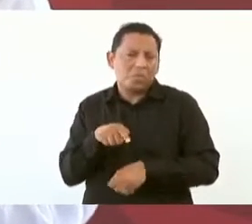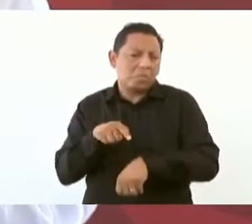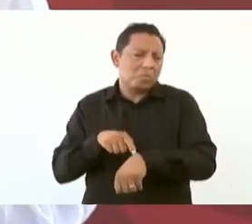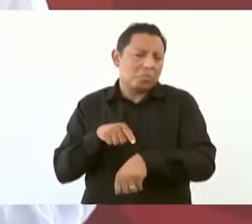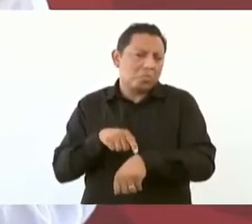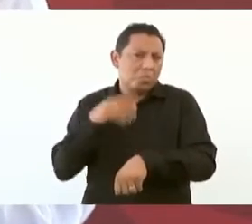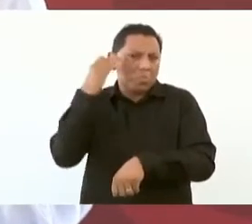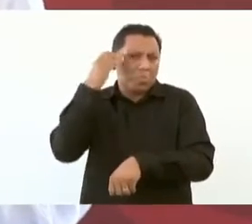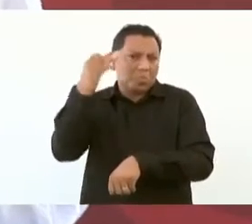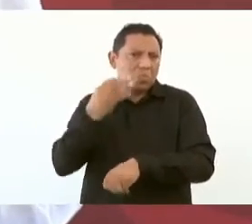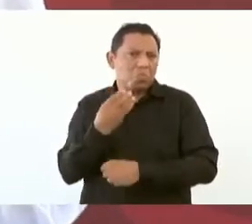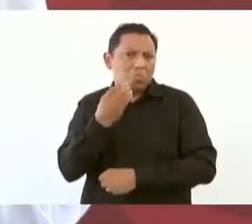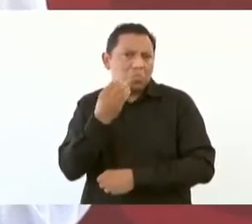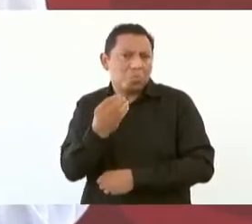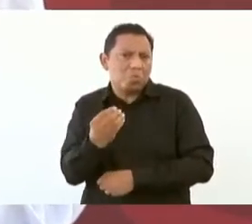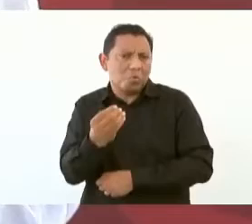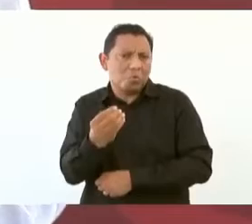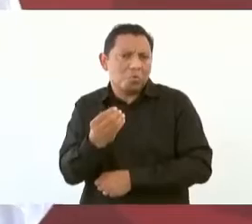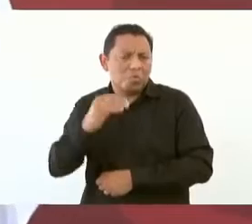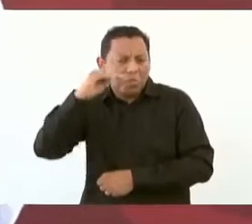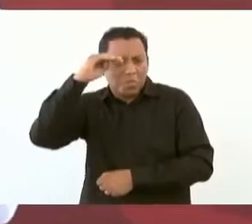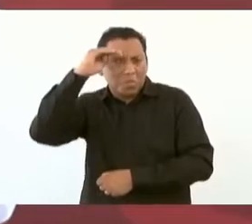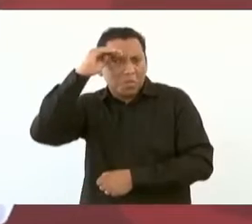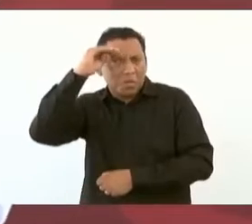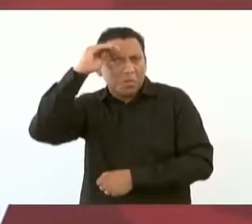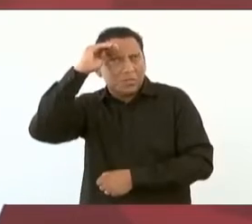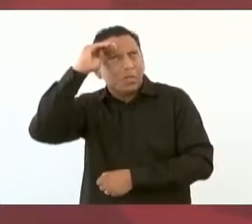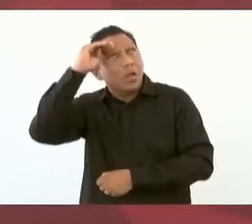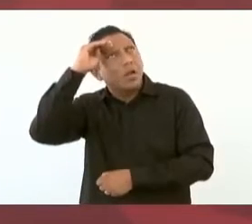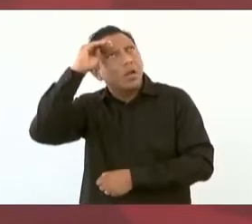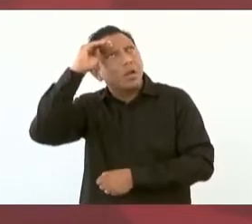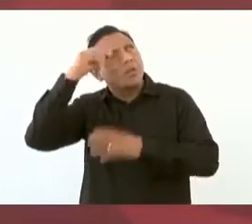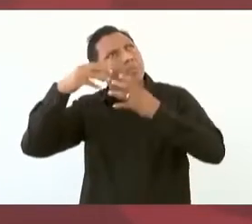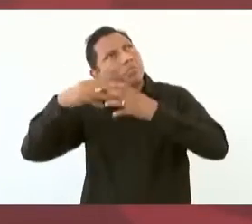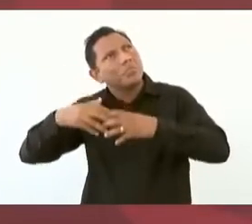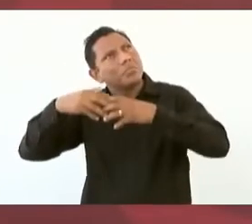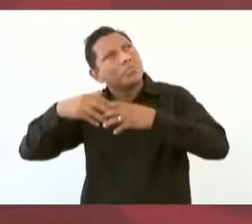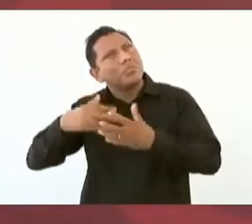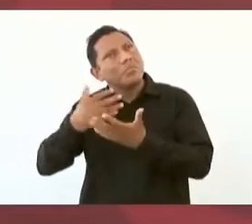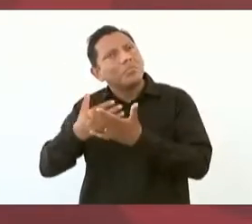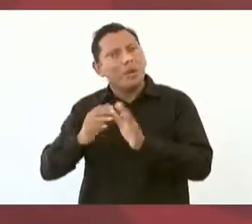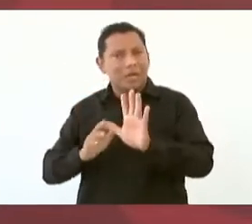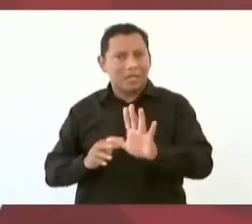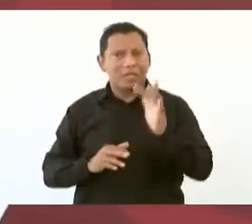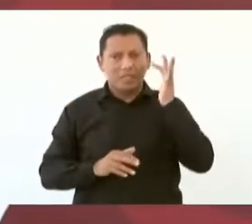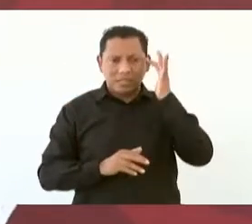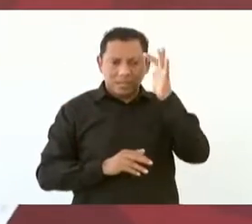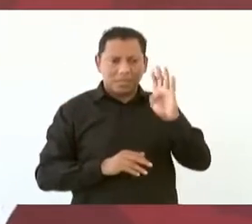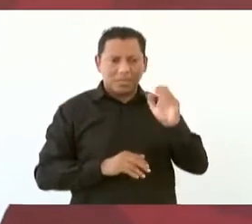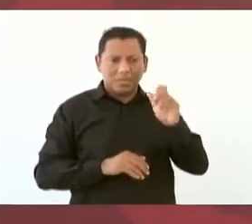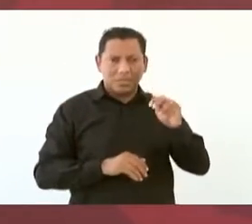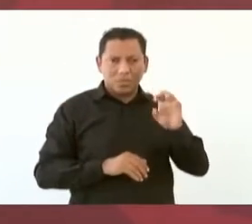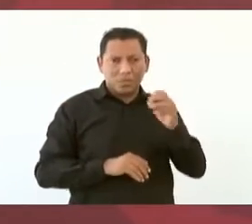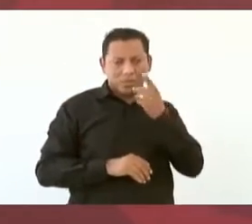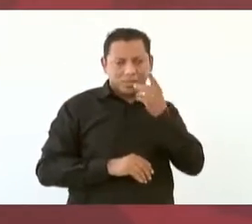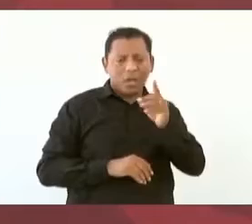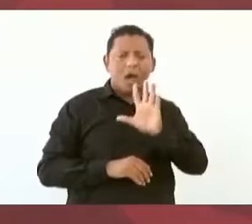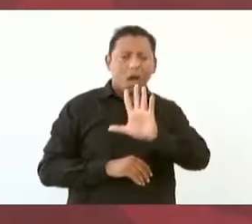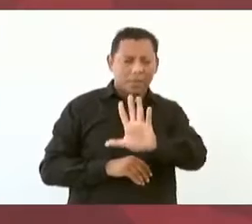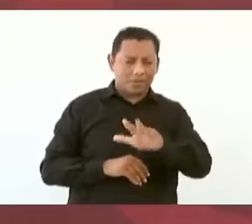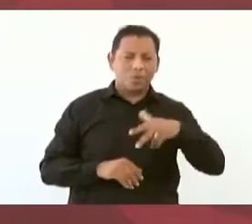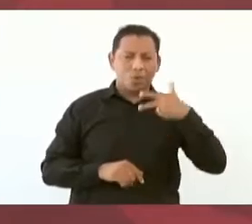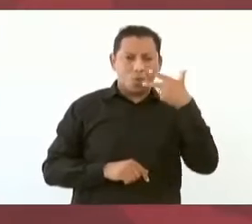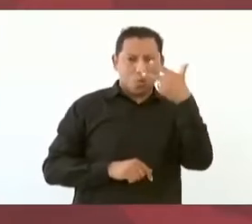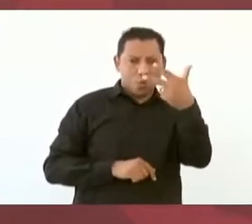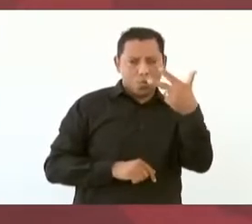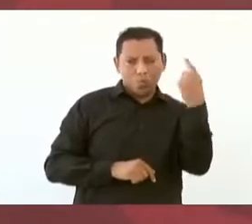tiempo en la meditación, pensando. Y dijo San Benito, a ver, 8